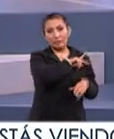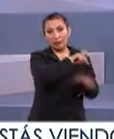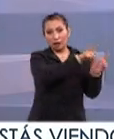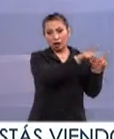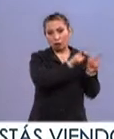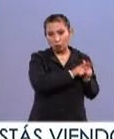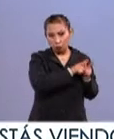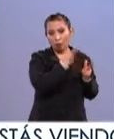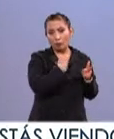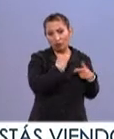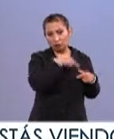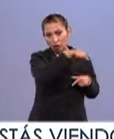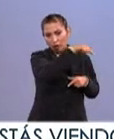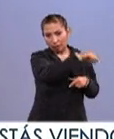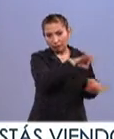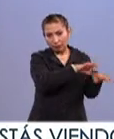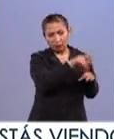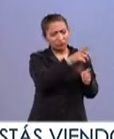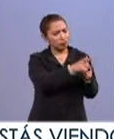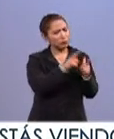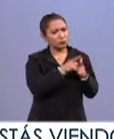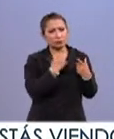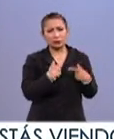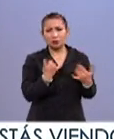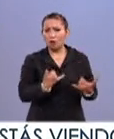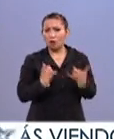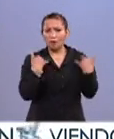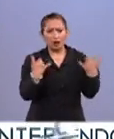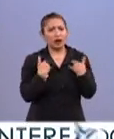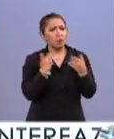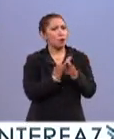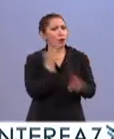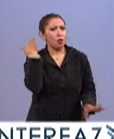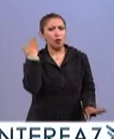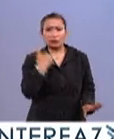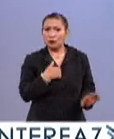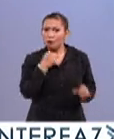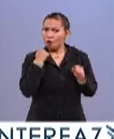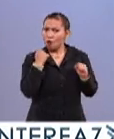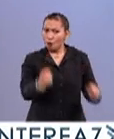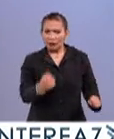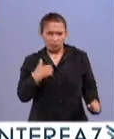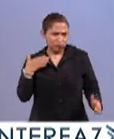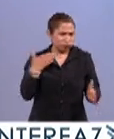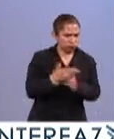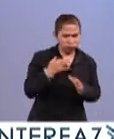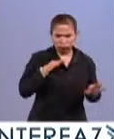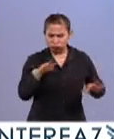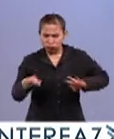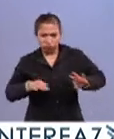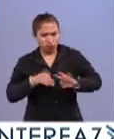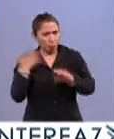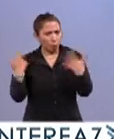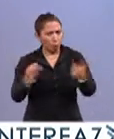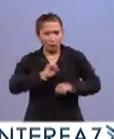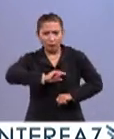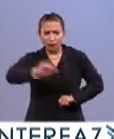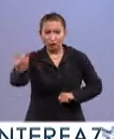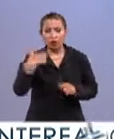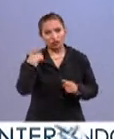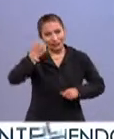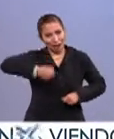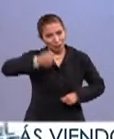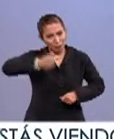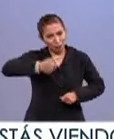grupo de colaboradores, porque son un grupo de gentes jóvenes muy agresivas, muy comprometidas, tremendamente profesionales. Les